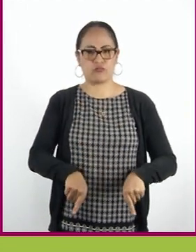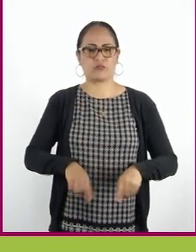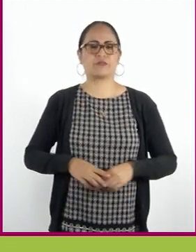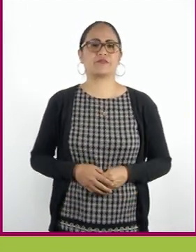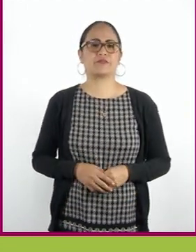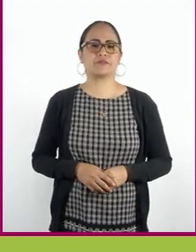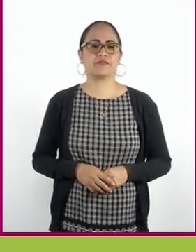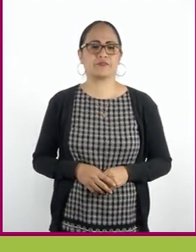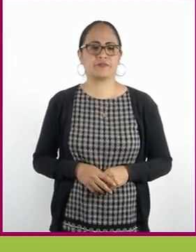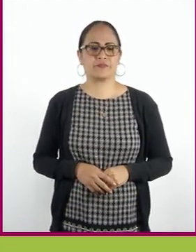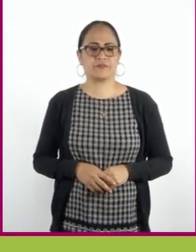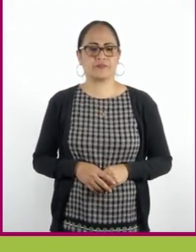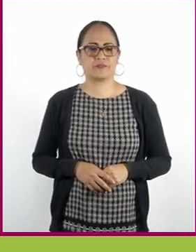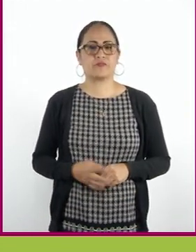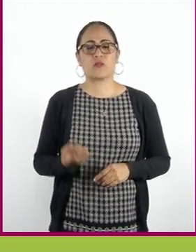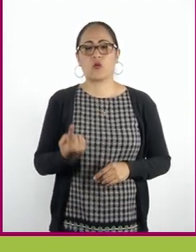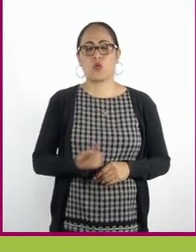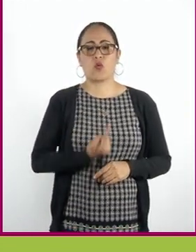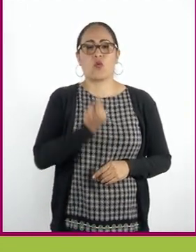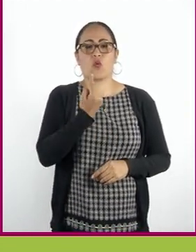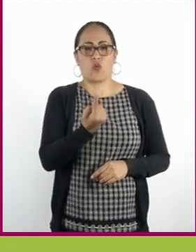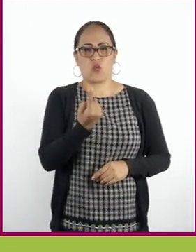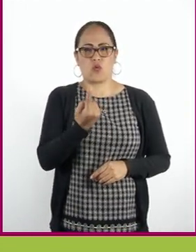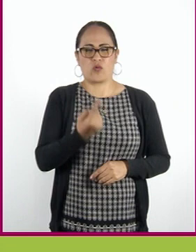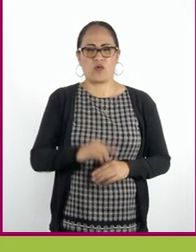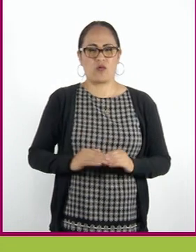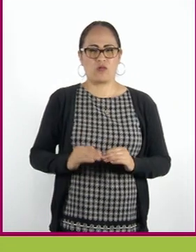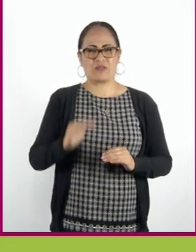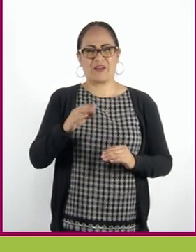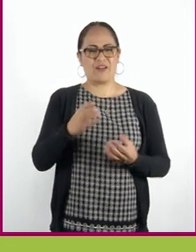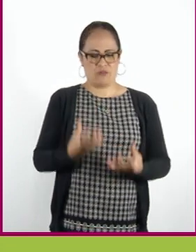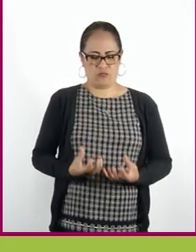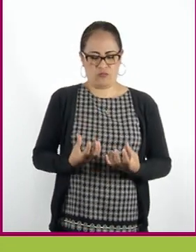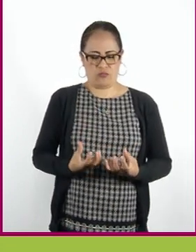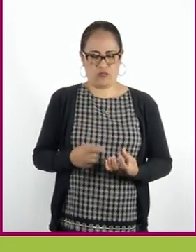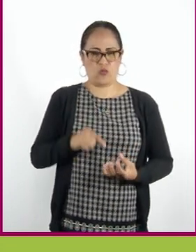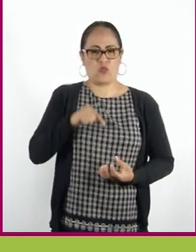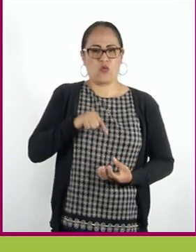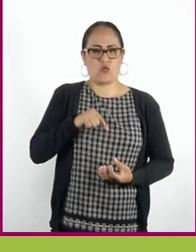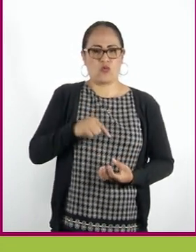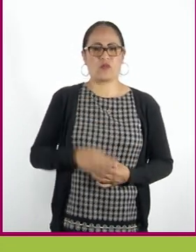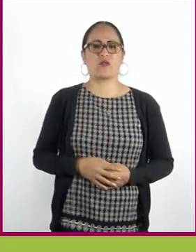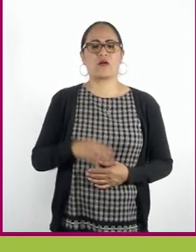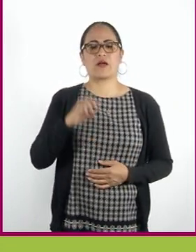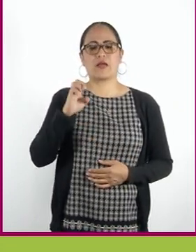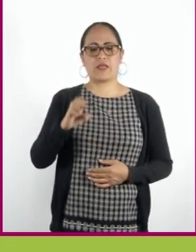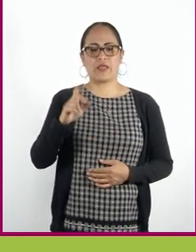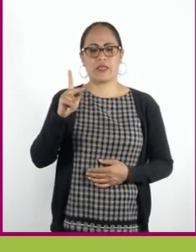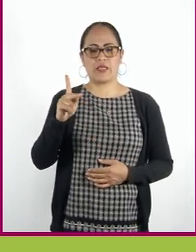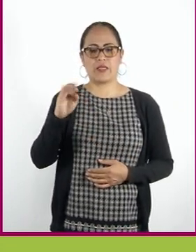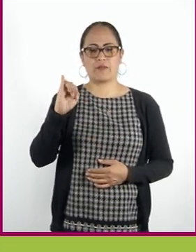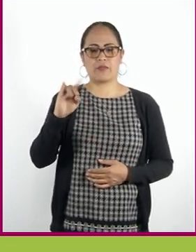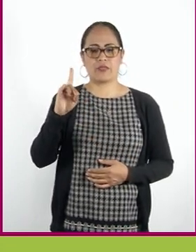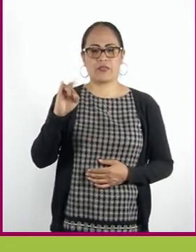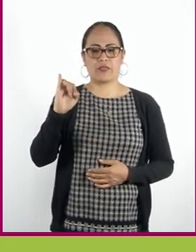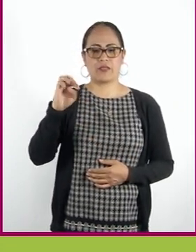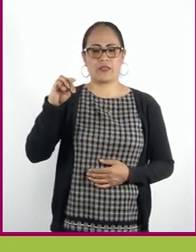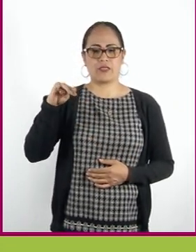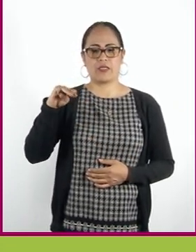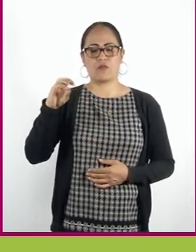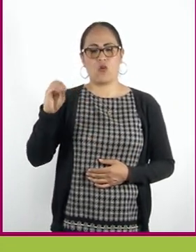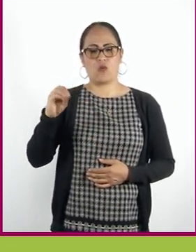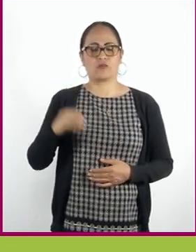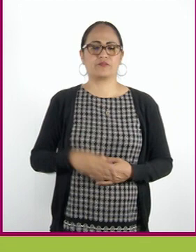para llegar a un conducto ubicado en la parte superior de los testículos llamado epidídimo. Al